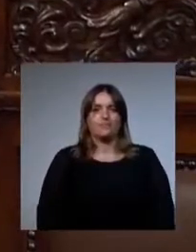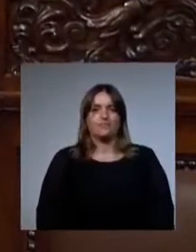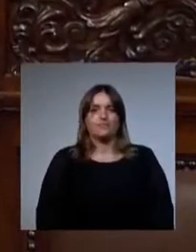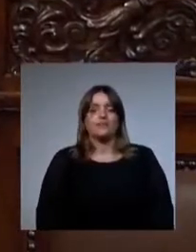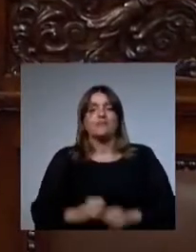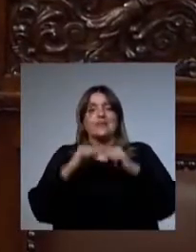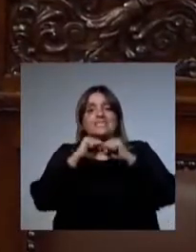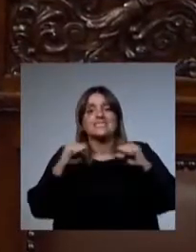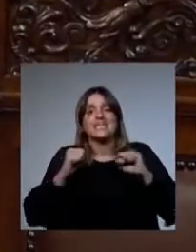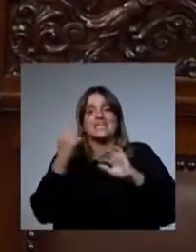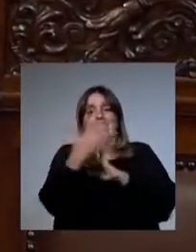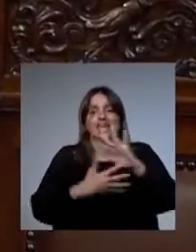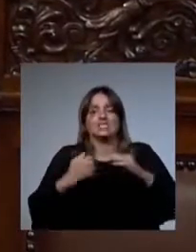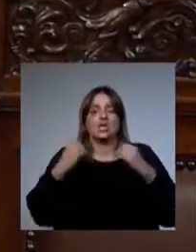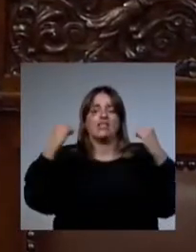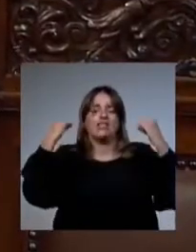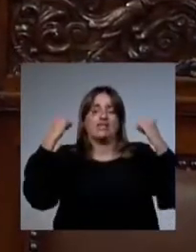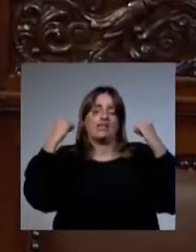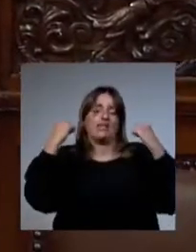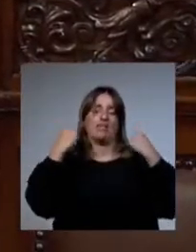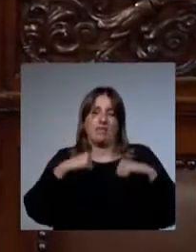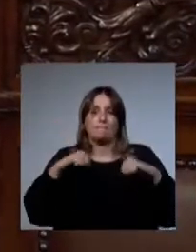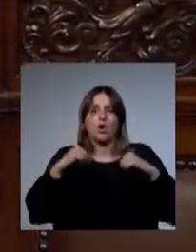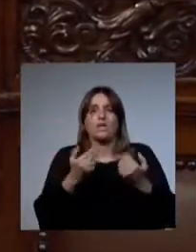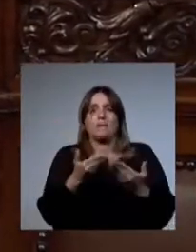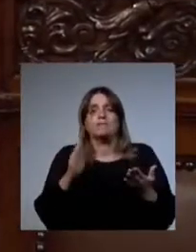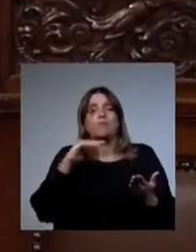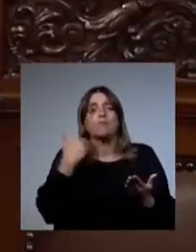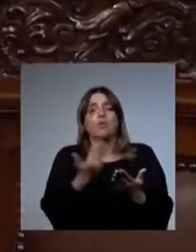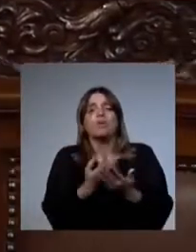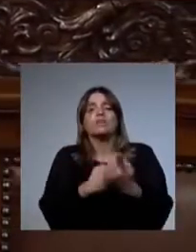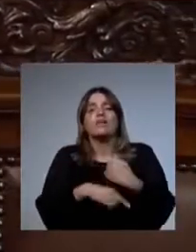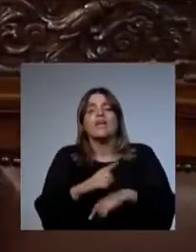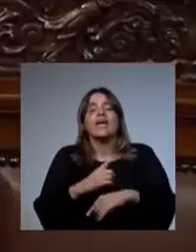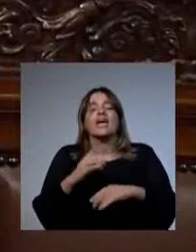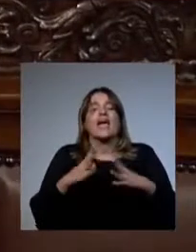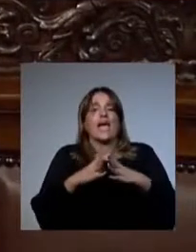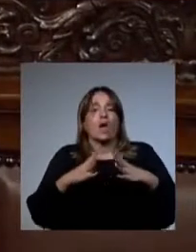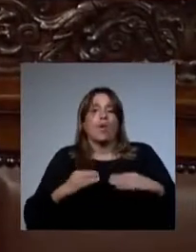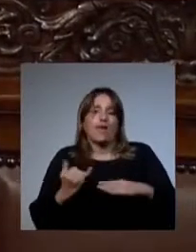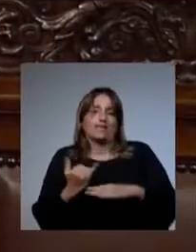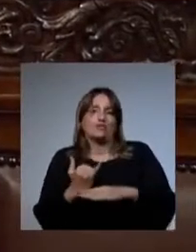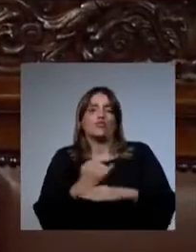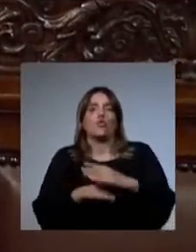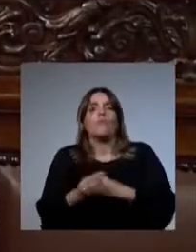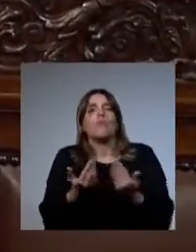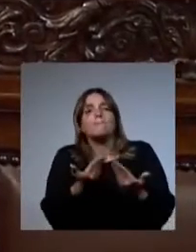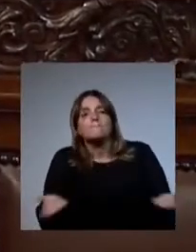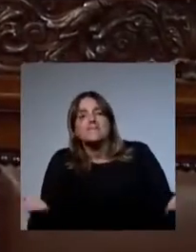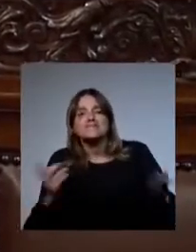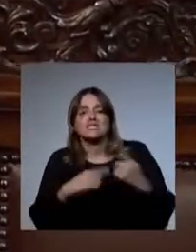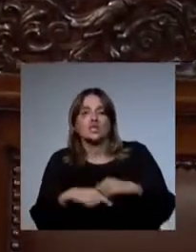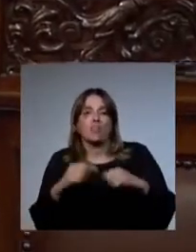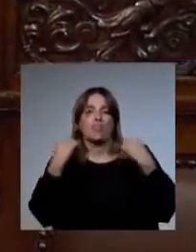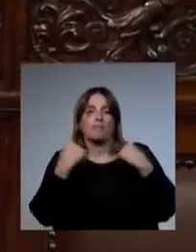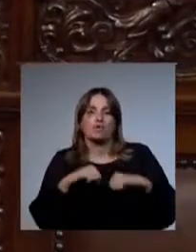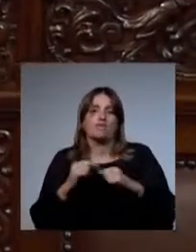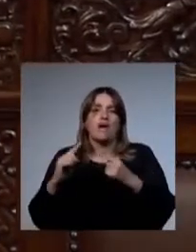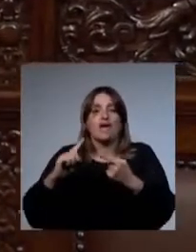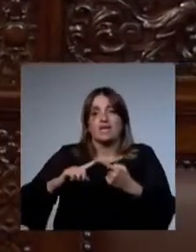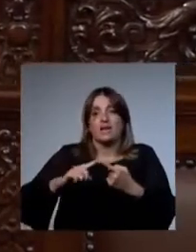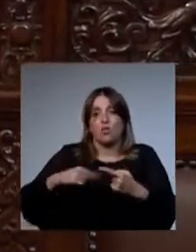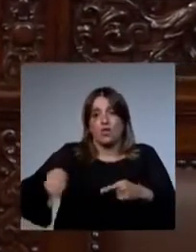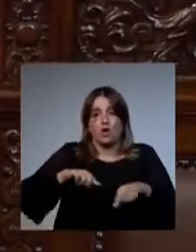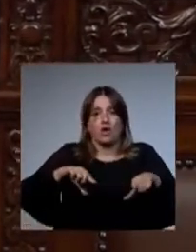La Secretaría Nacional de Deporte comenzó con el proyecto de escuelas de iniciación deportiva y esta, en coordinación con el Ministerio